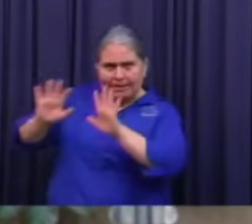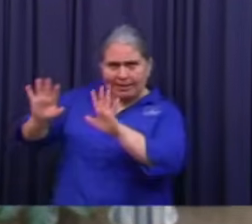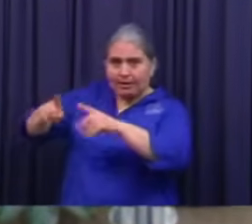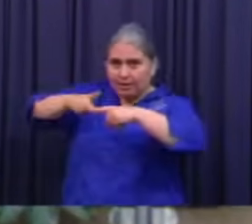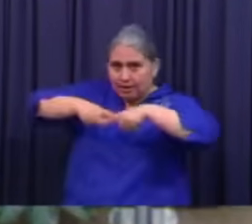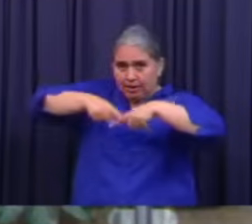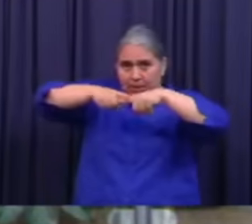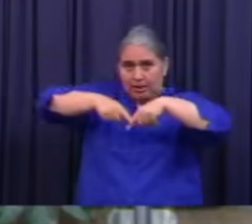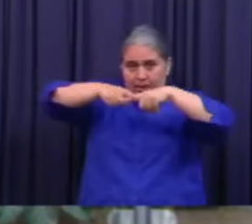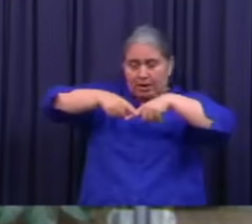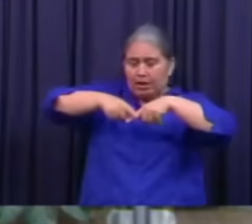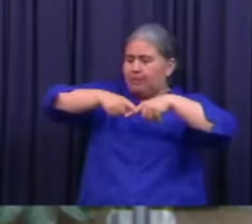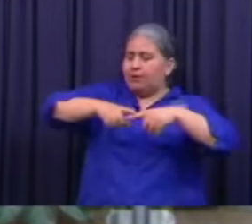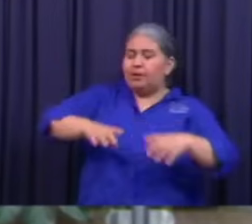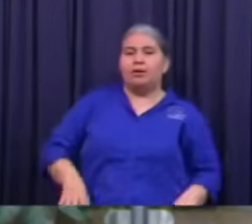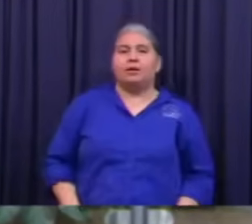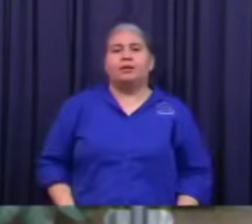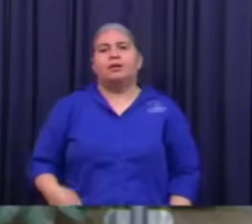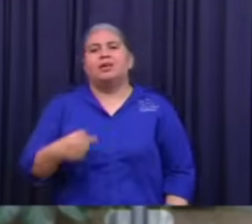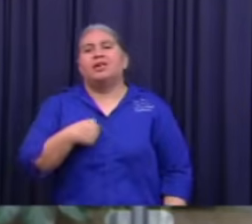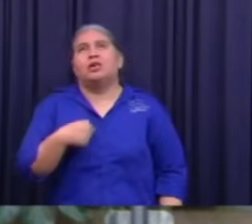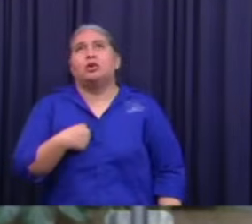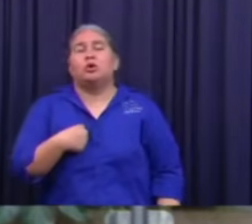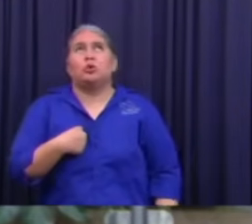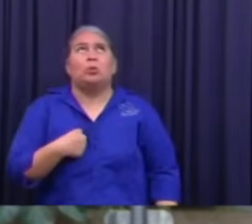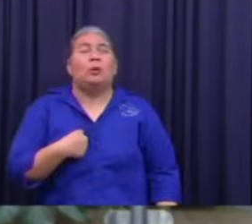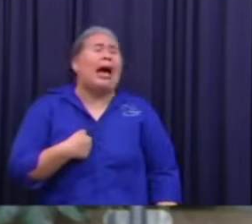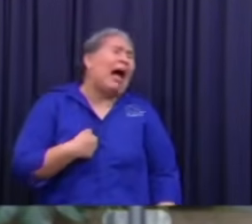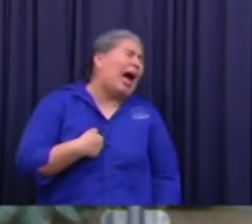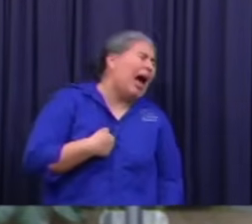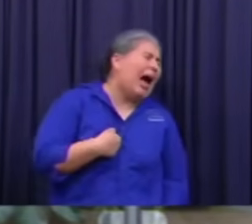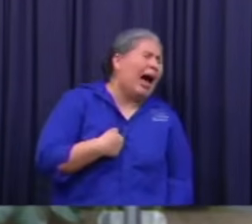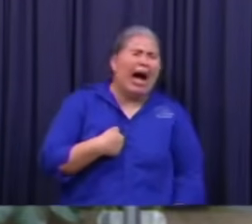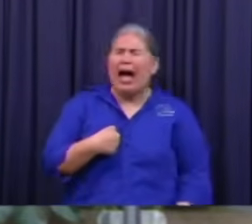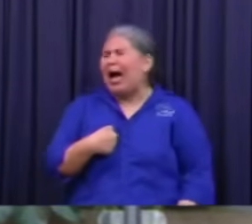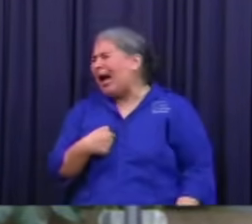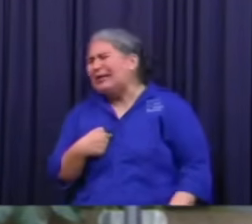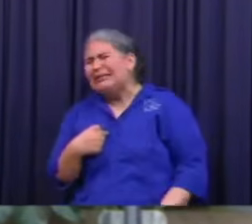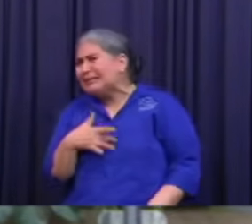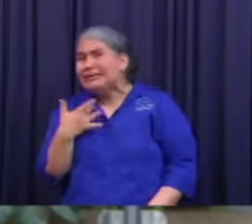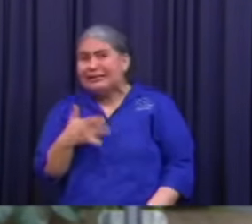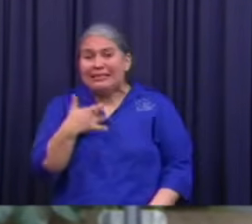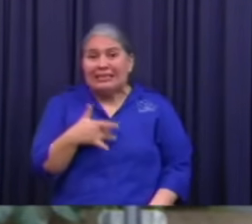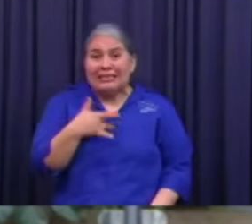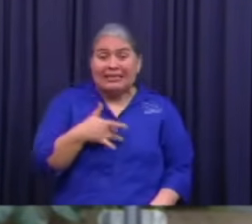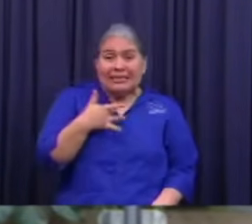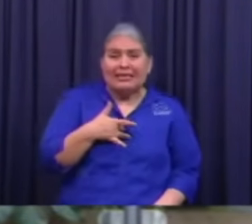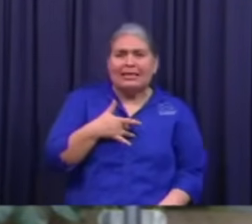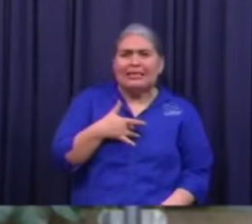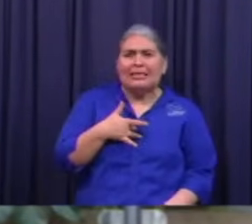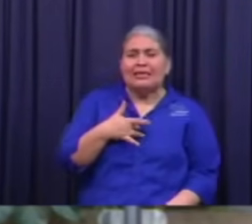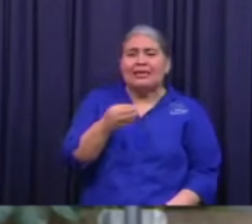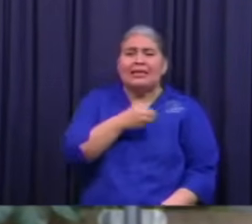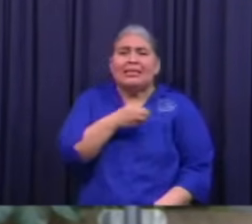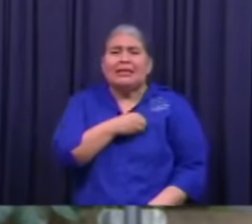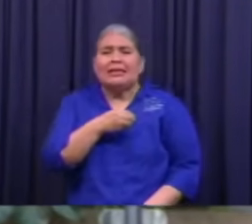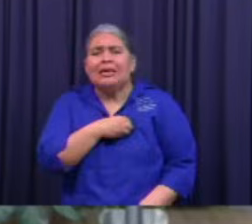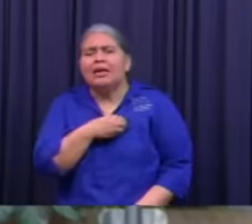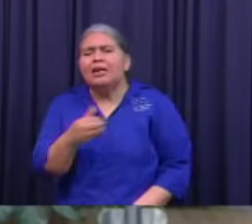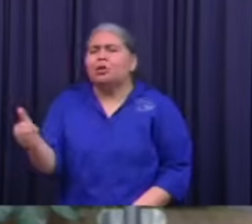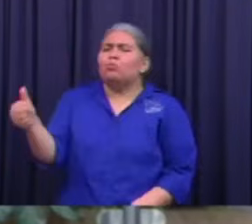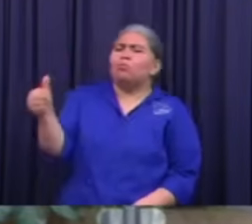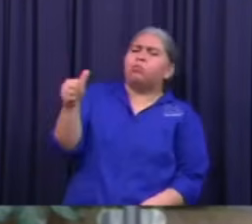paré Pero tenía unas ganas hermano horribles acepté a